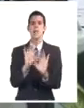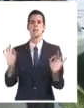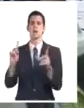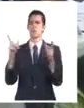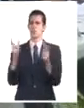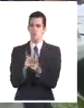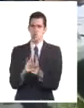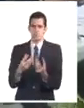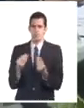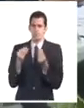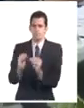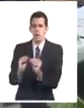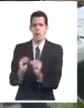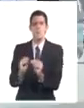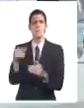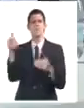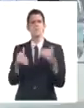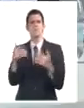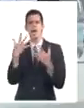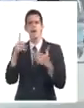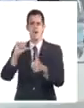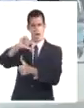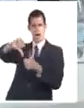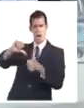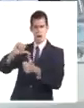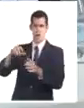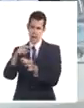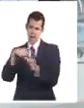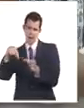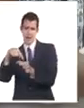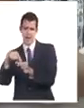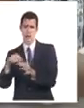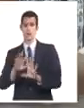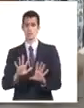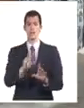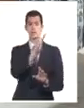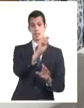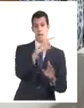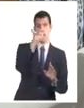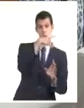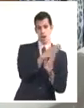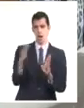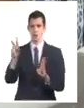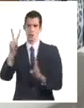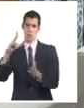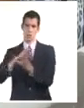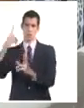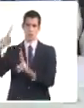Cubano de Amistad con los Pueblos, a desarrollarse del 30 de abril al 2 de mayo